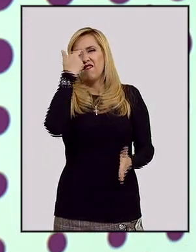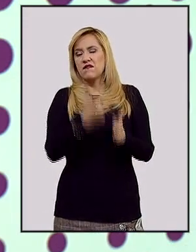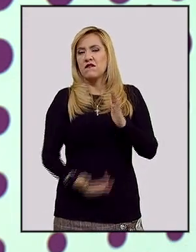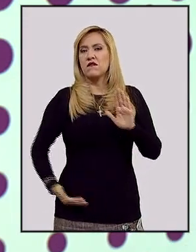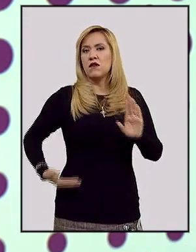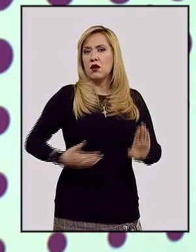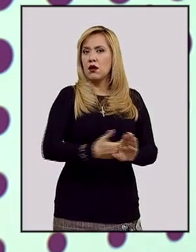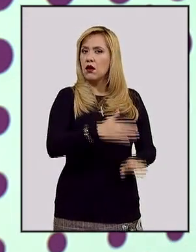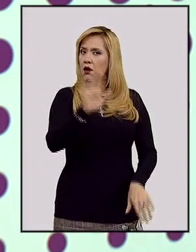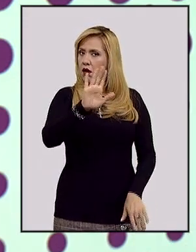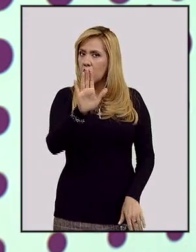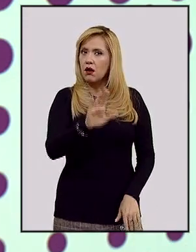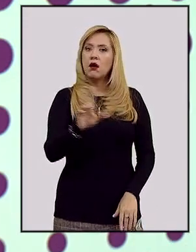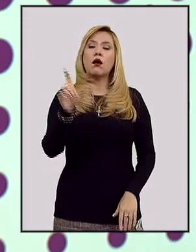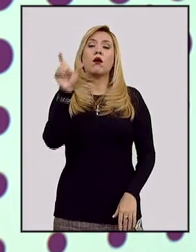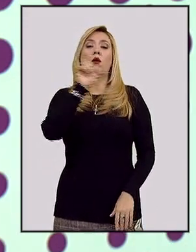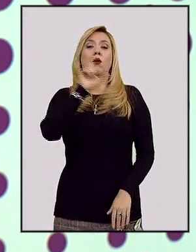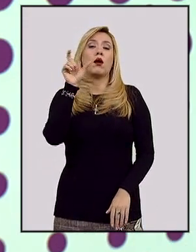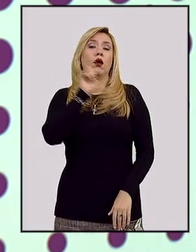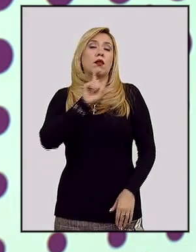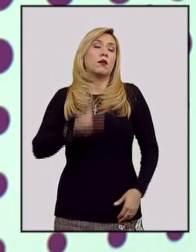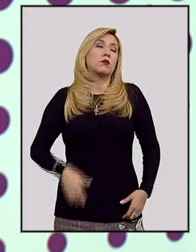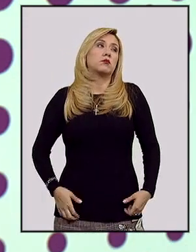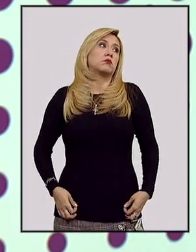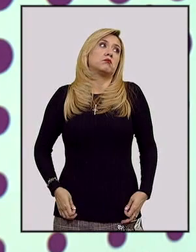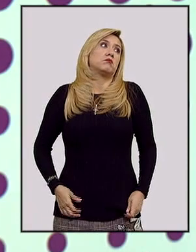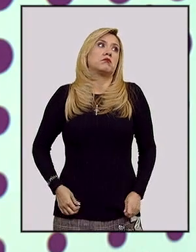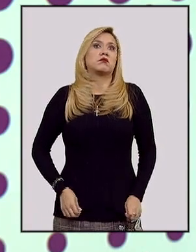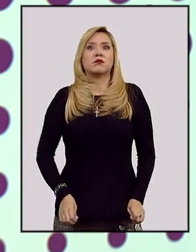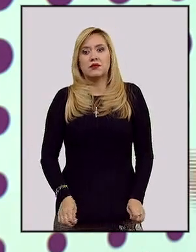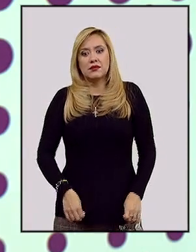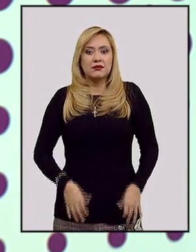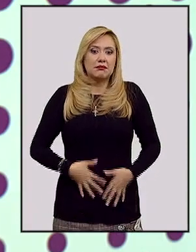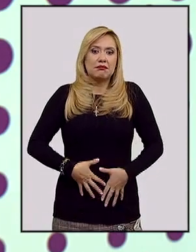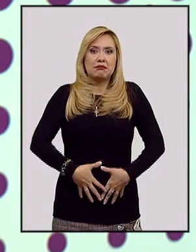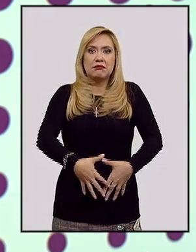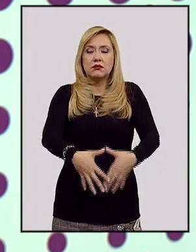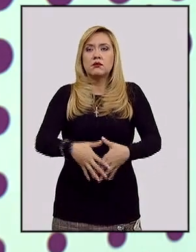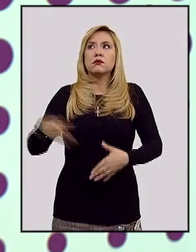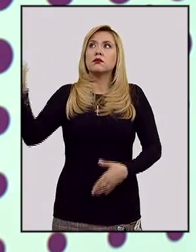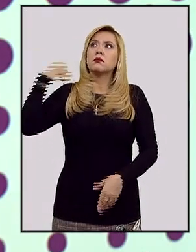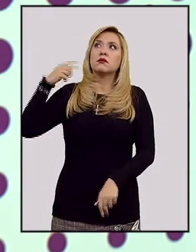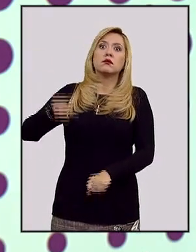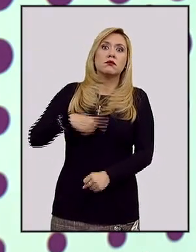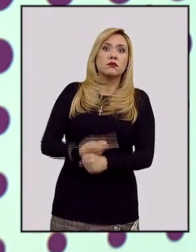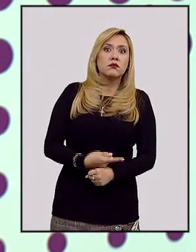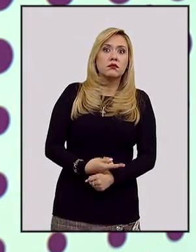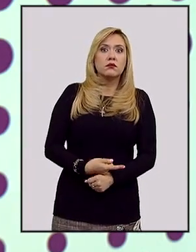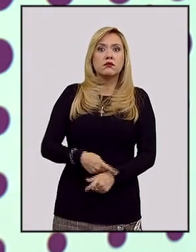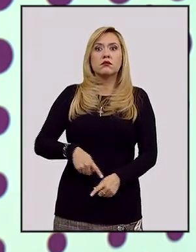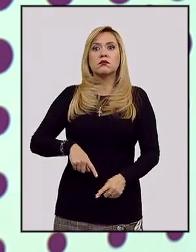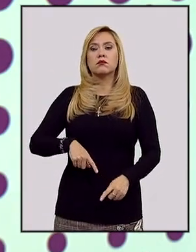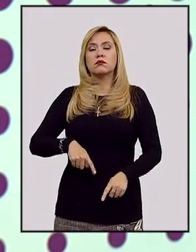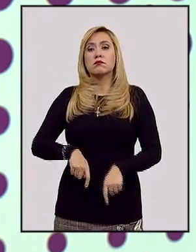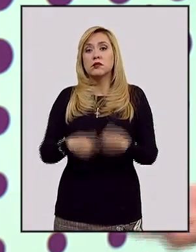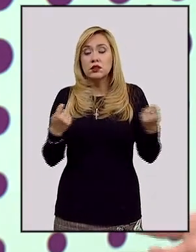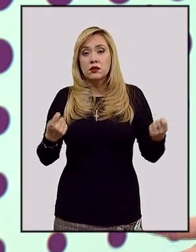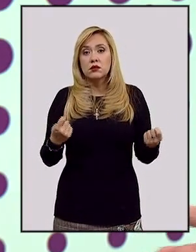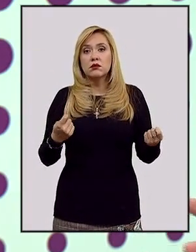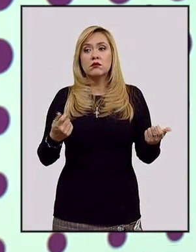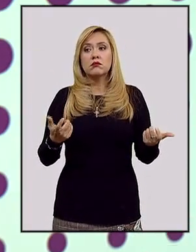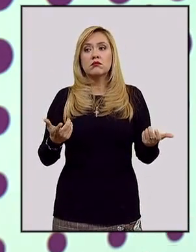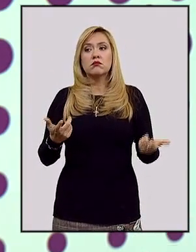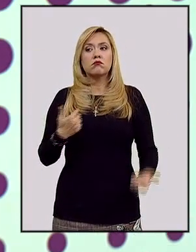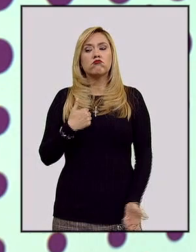donde ya sea por cuestiones de que el embarazo fue producto de una violación sexual, por cuestiones en donde no